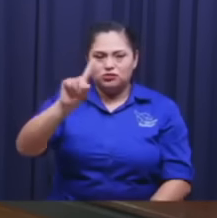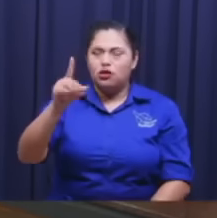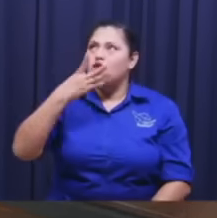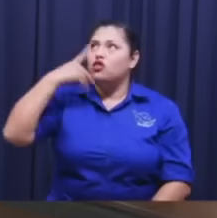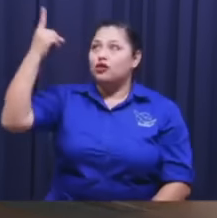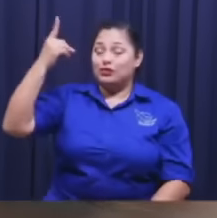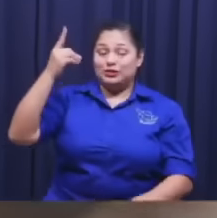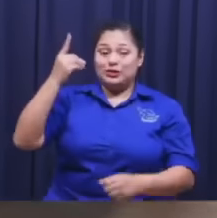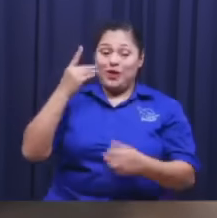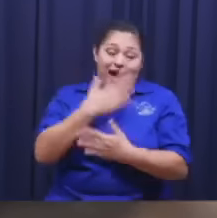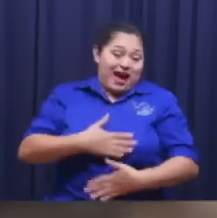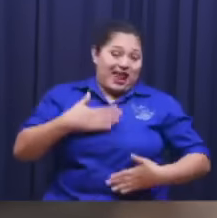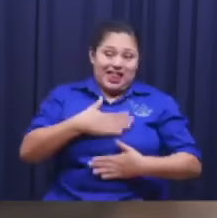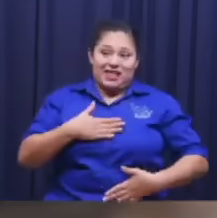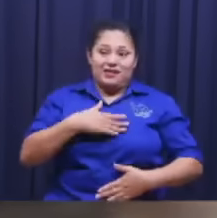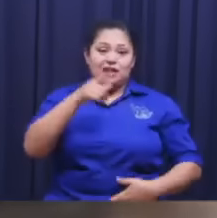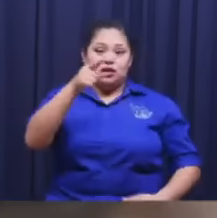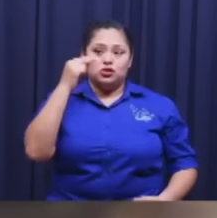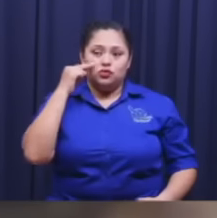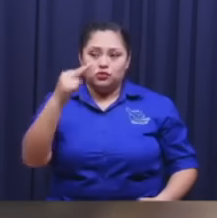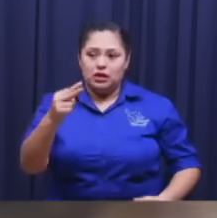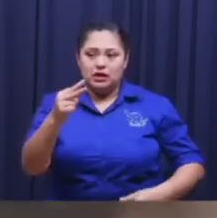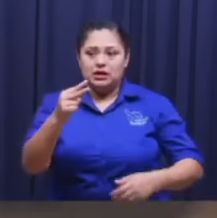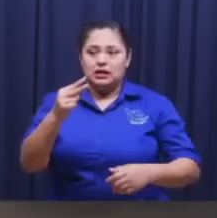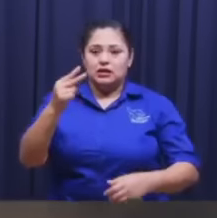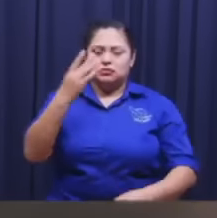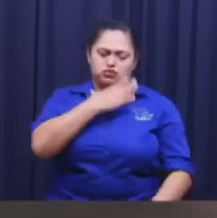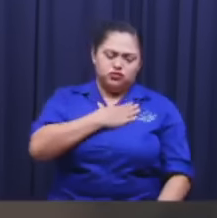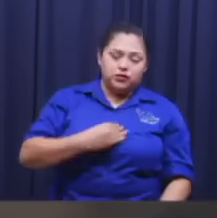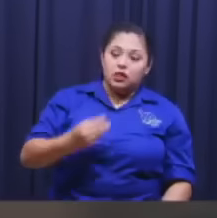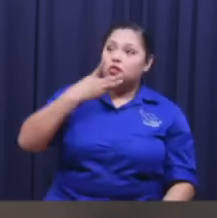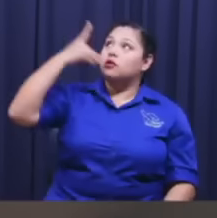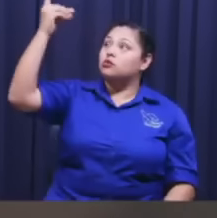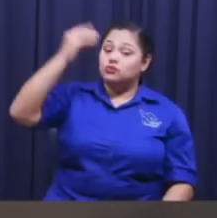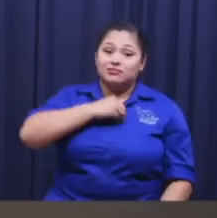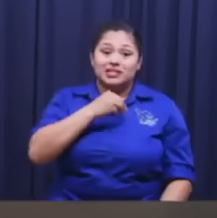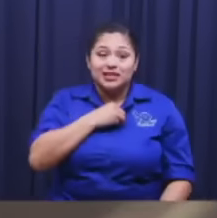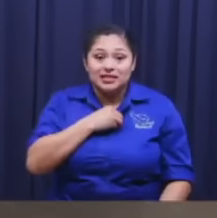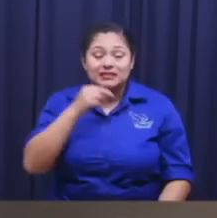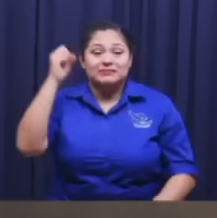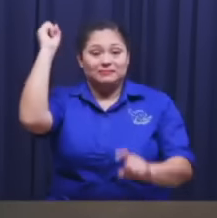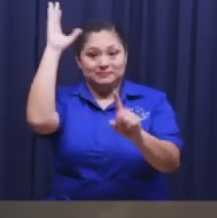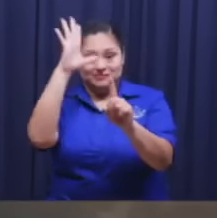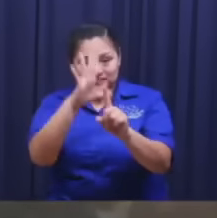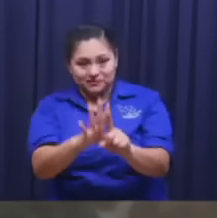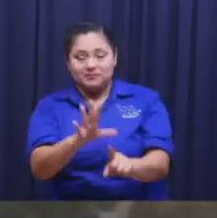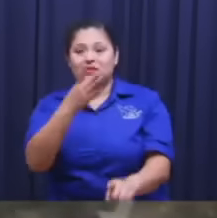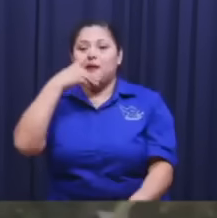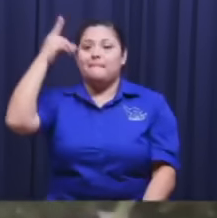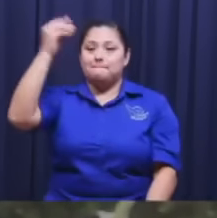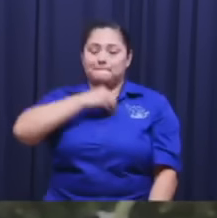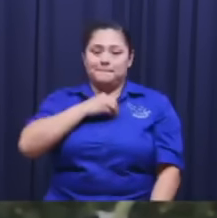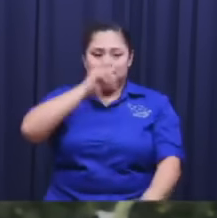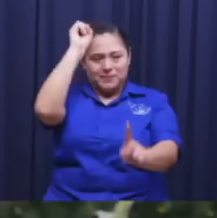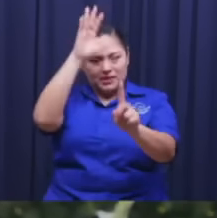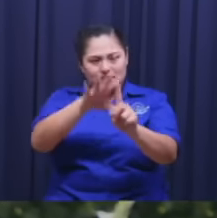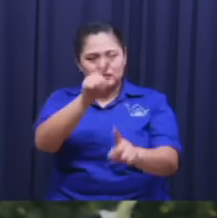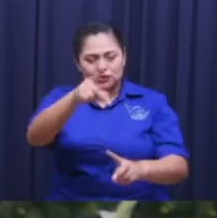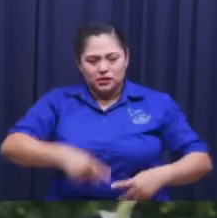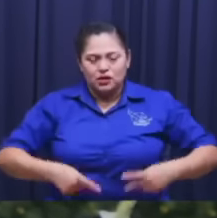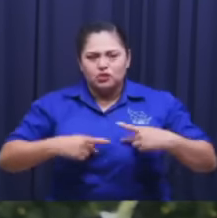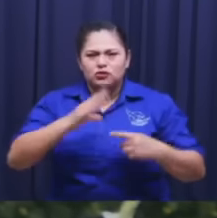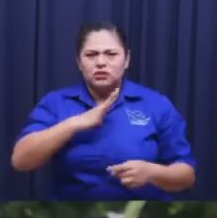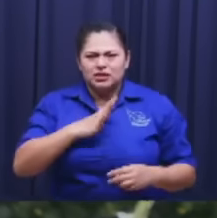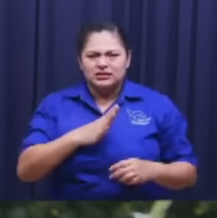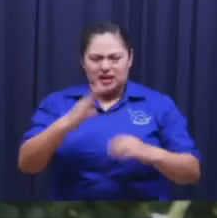viéndote sufrir. Dios quiere bendecirte, Él se lo propuso en su corazón, bendecir tu vida. Tienes